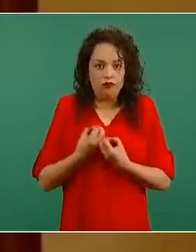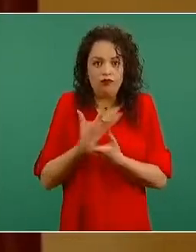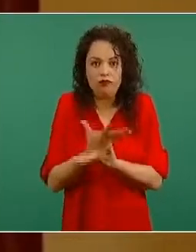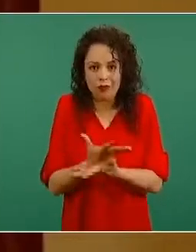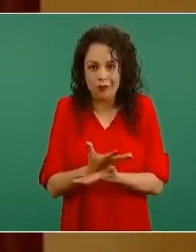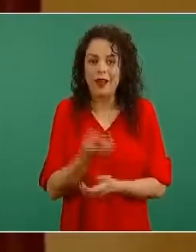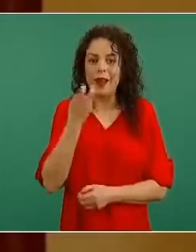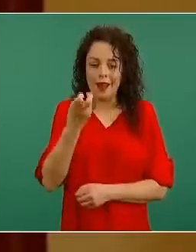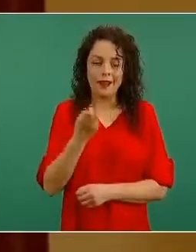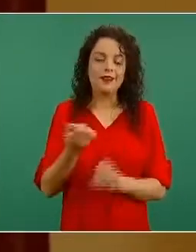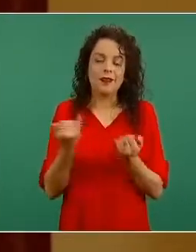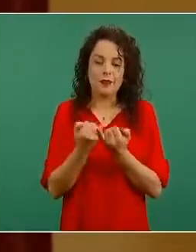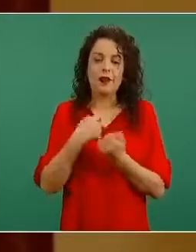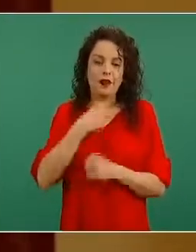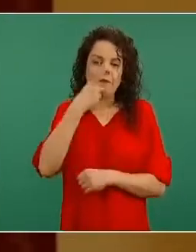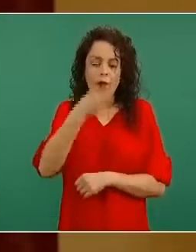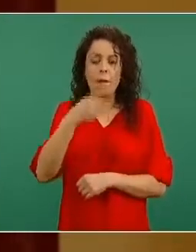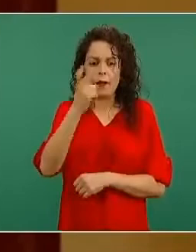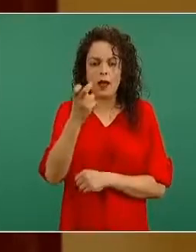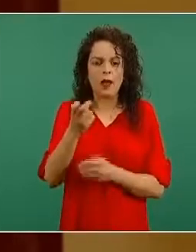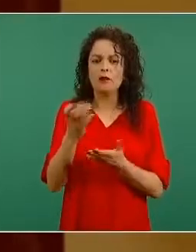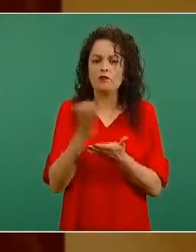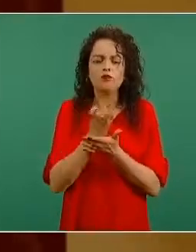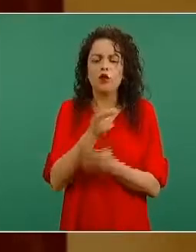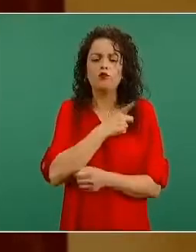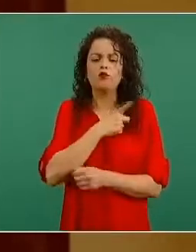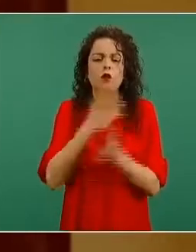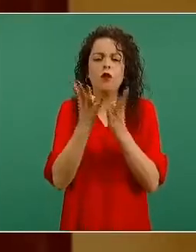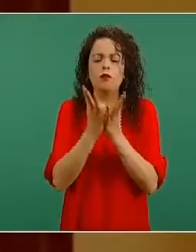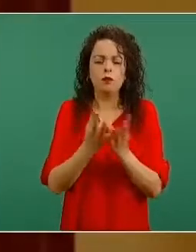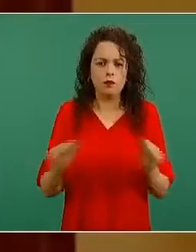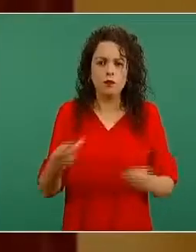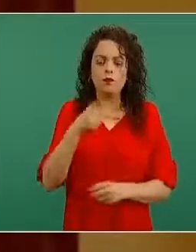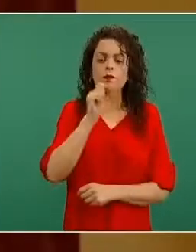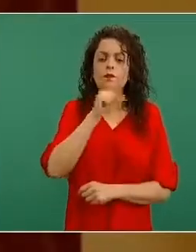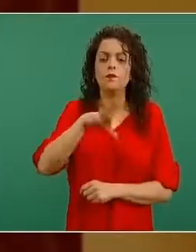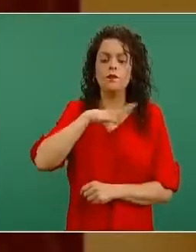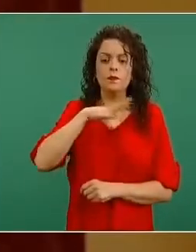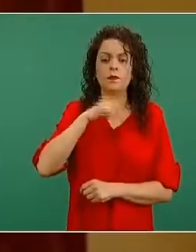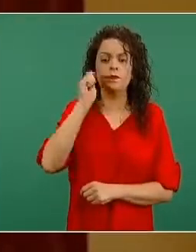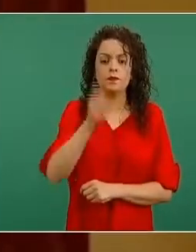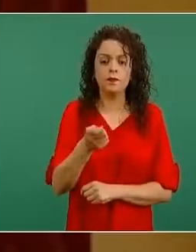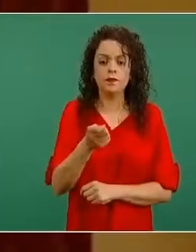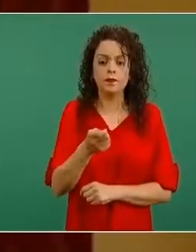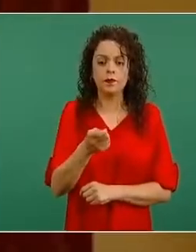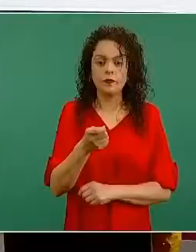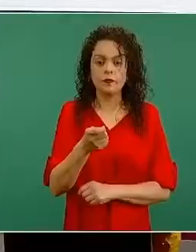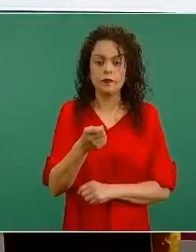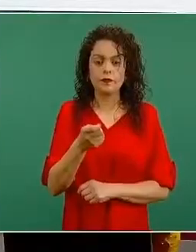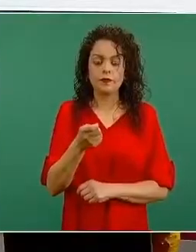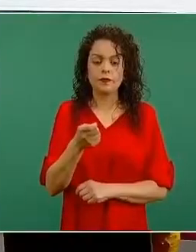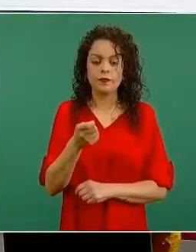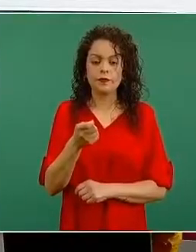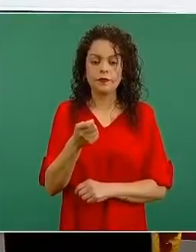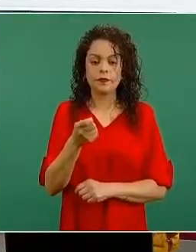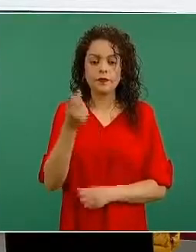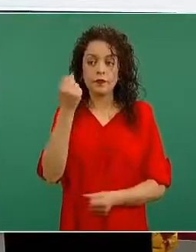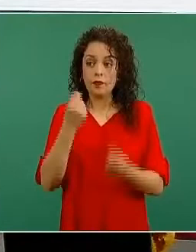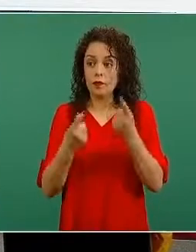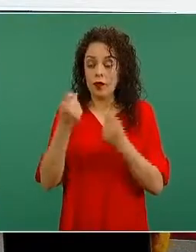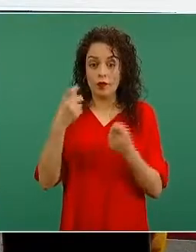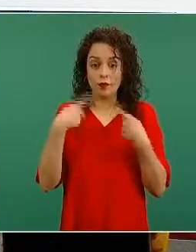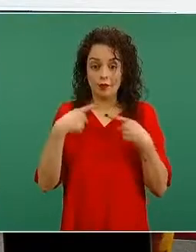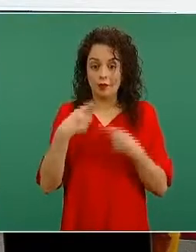comentando. Se quitan espontáneamente. Pero desde luego también puede haber reacciones en alguna proporción minoritaria, que es